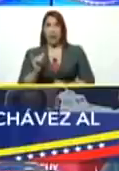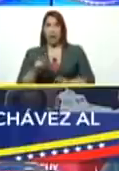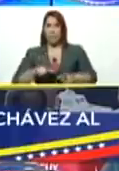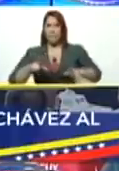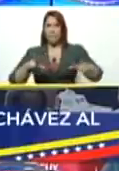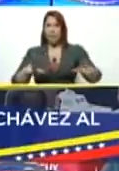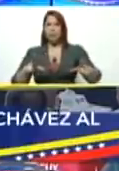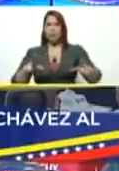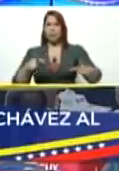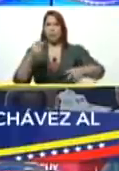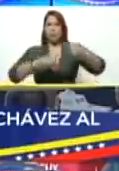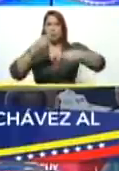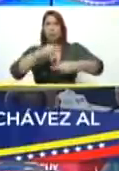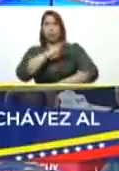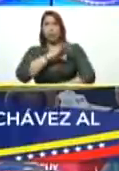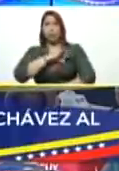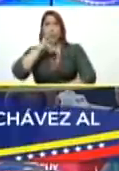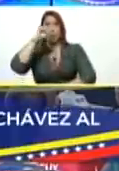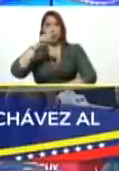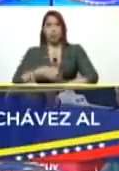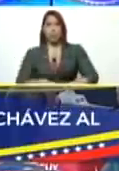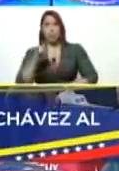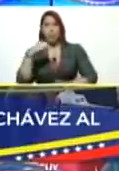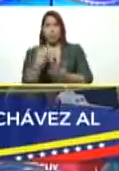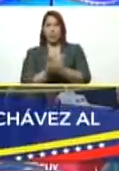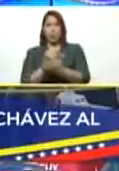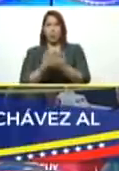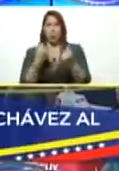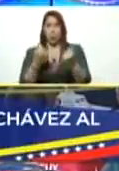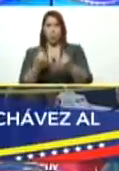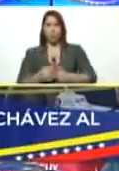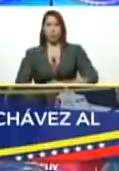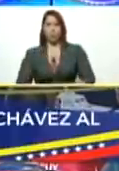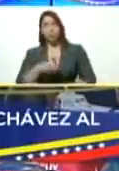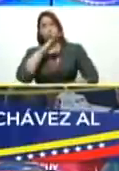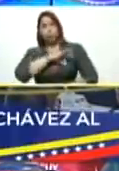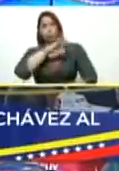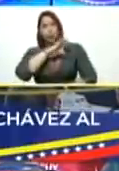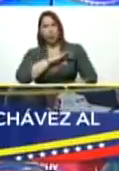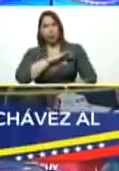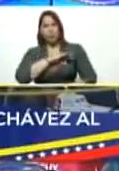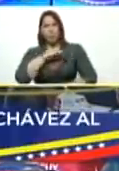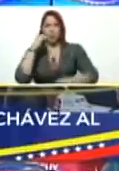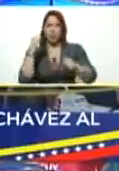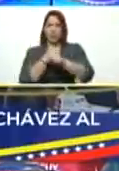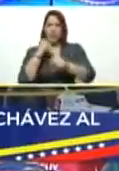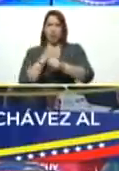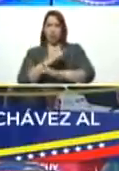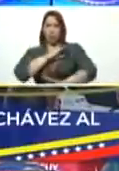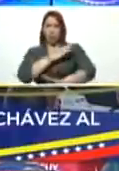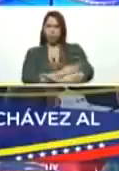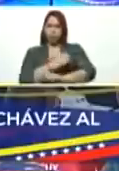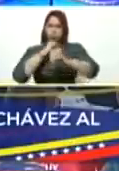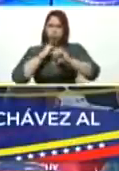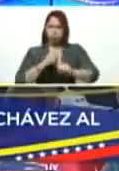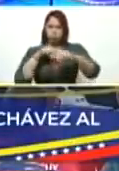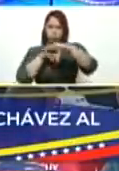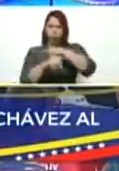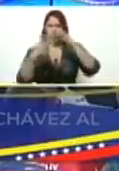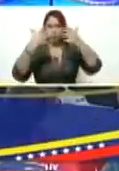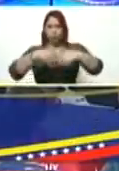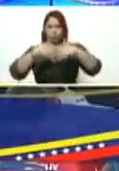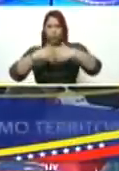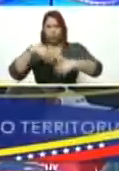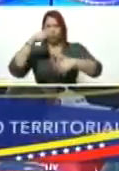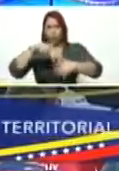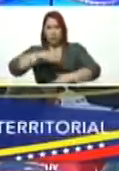construcción del socialismo en lo económico del socialismo obrero en la fábrica en